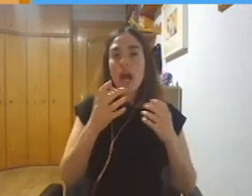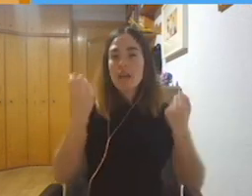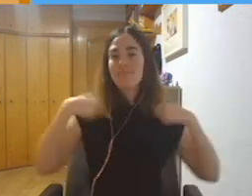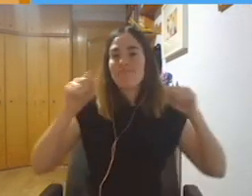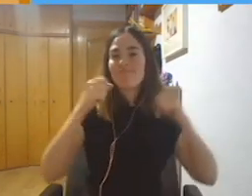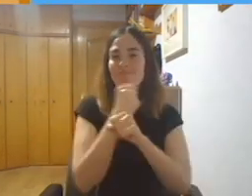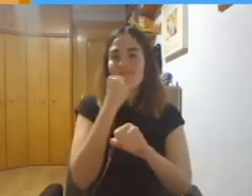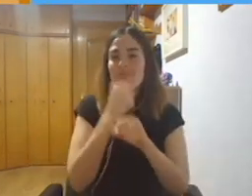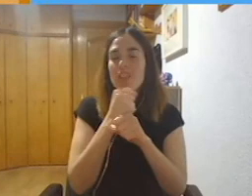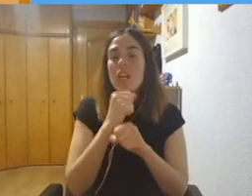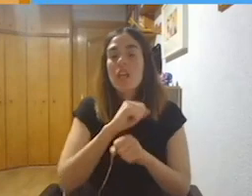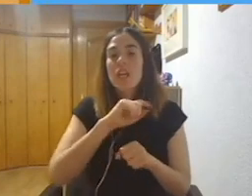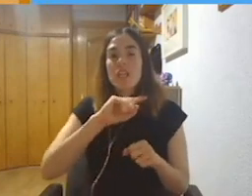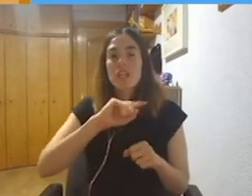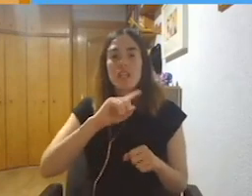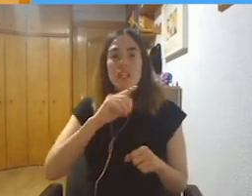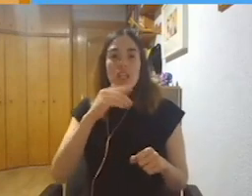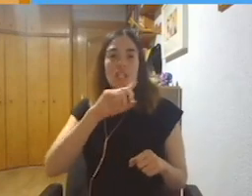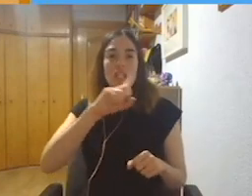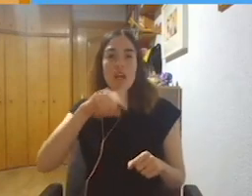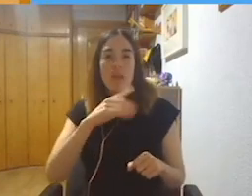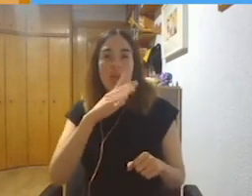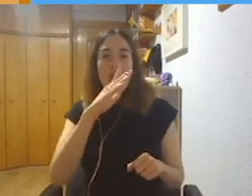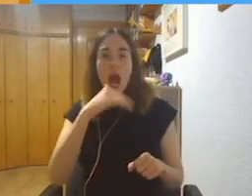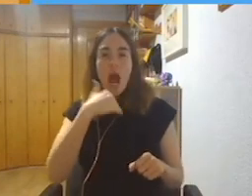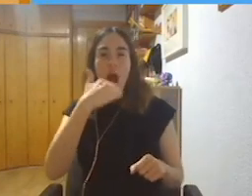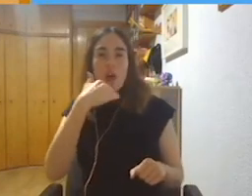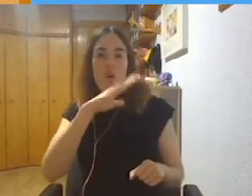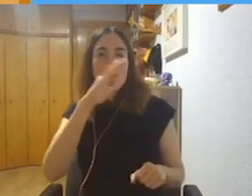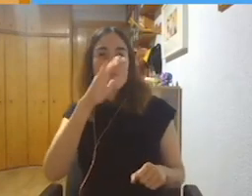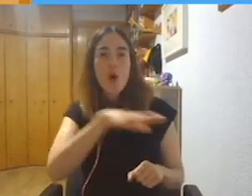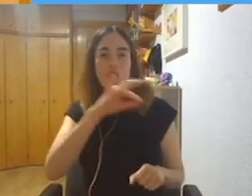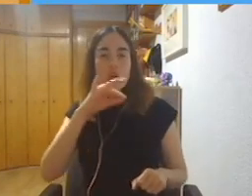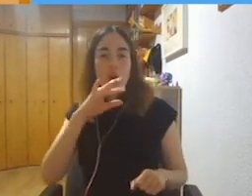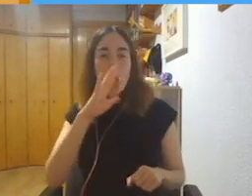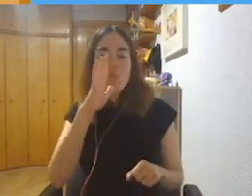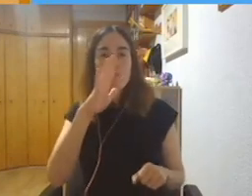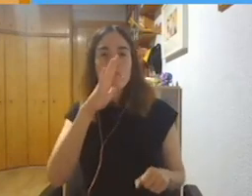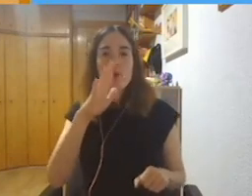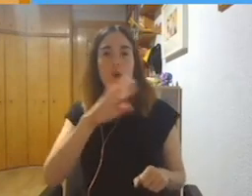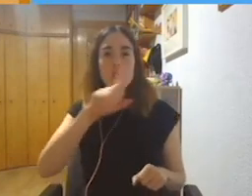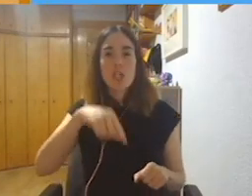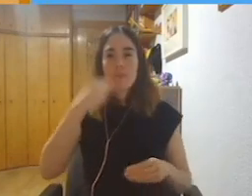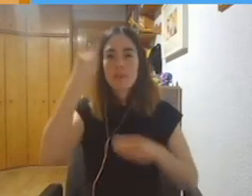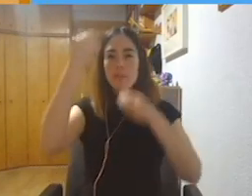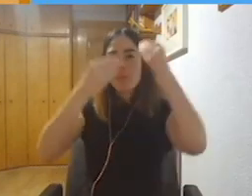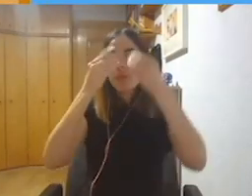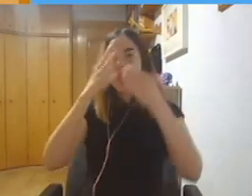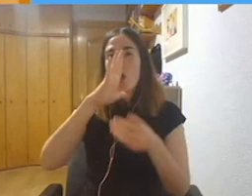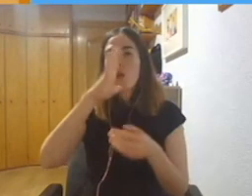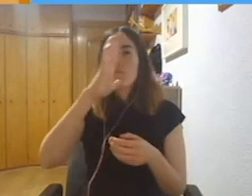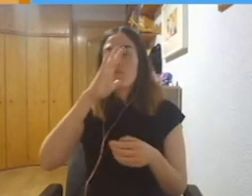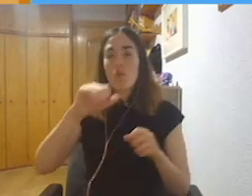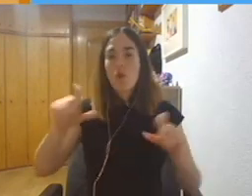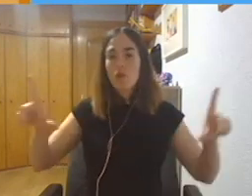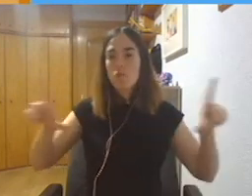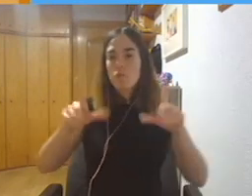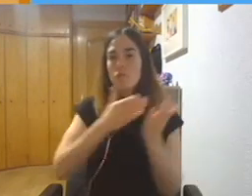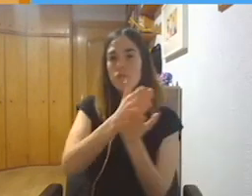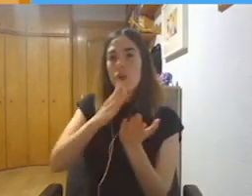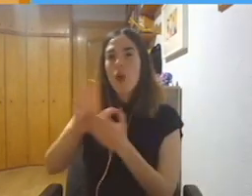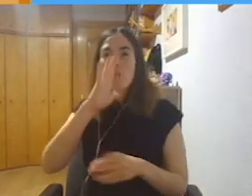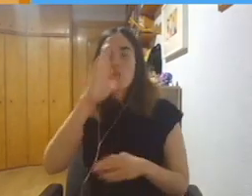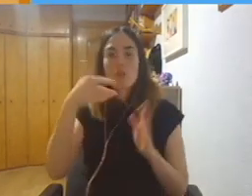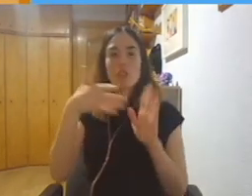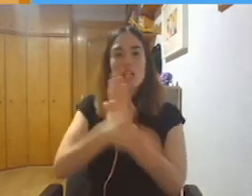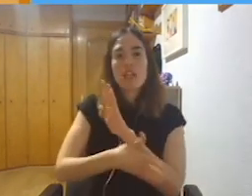activo, si hay algo que lleve a elegir desde las propias cabezas de las cadenas de televisión,